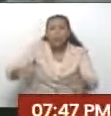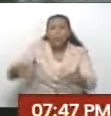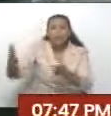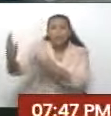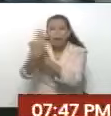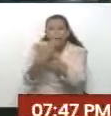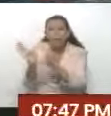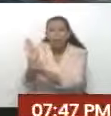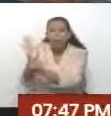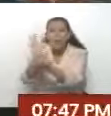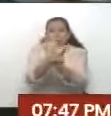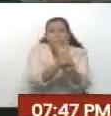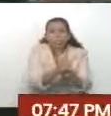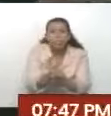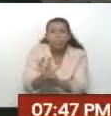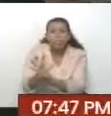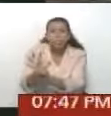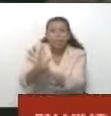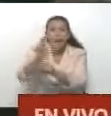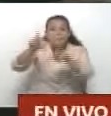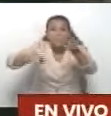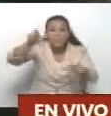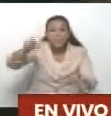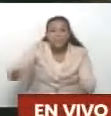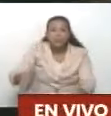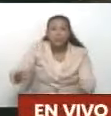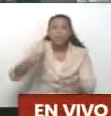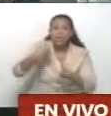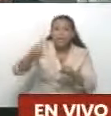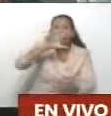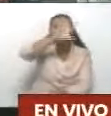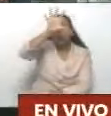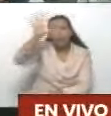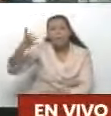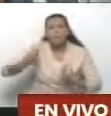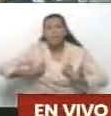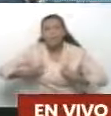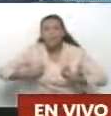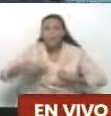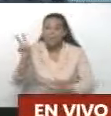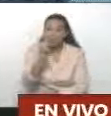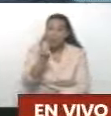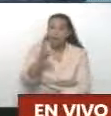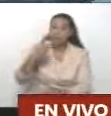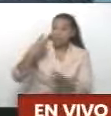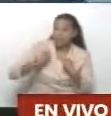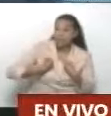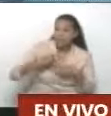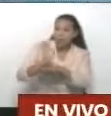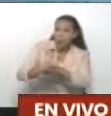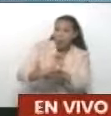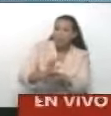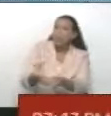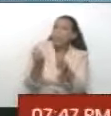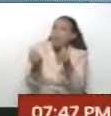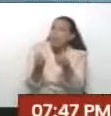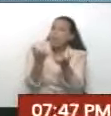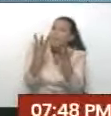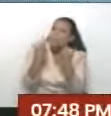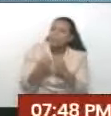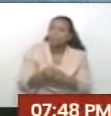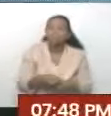respaldar y acompañar a nuestros hermanos migrantes allá en Ecuador. Adelante, por favor.